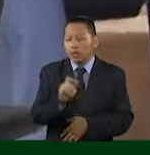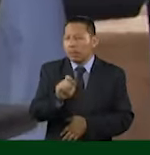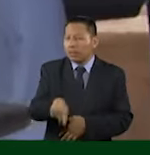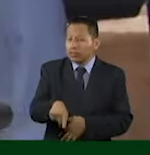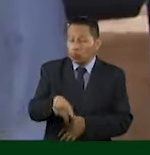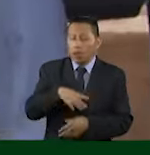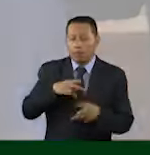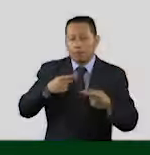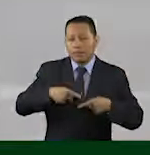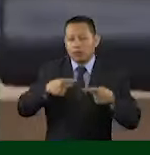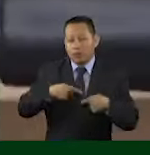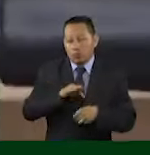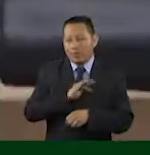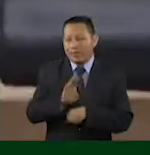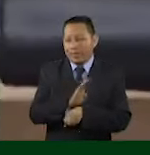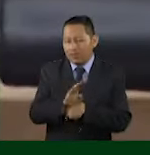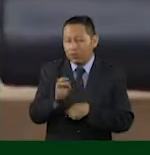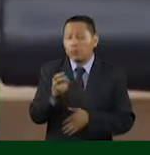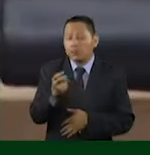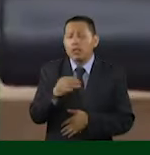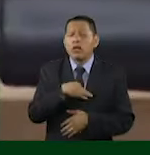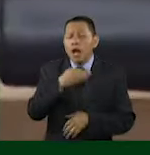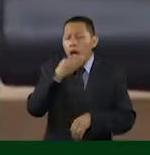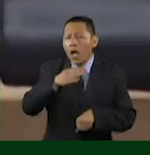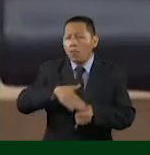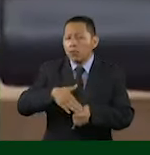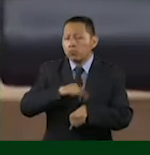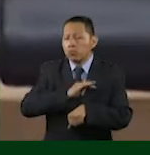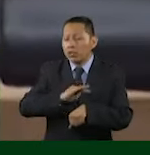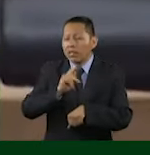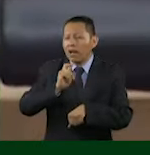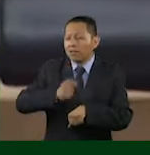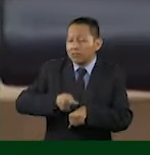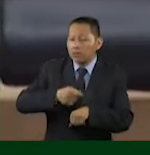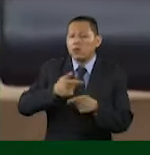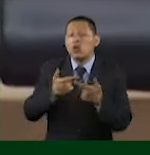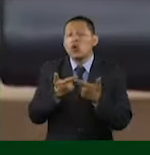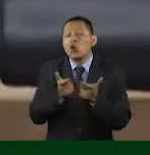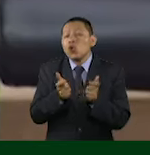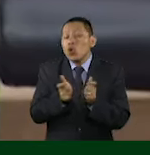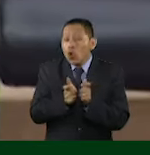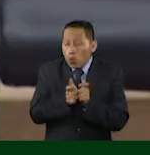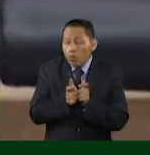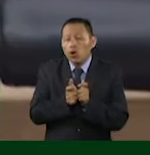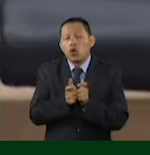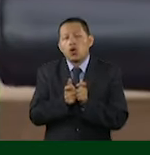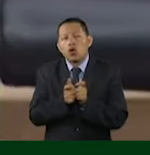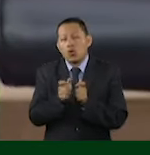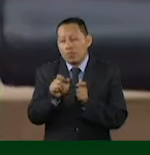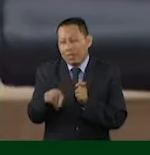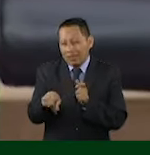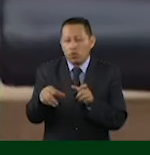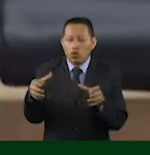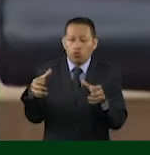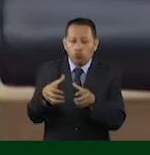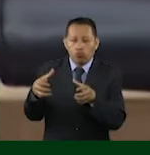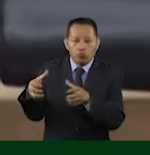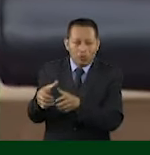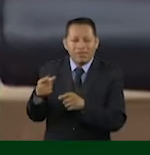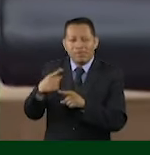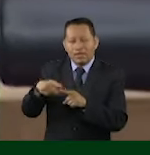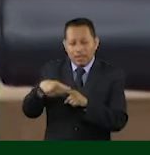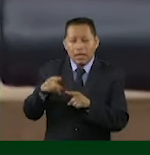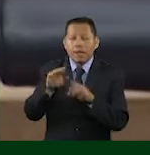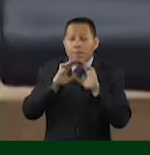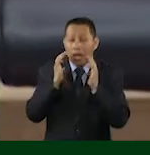propios electores señalar que un partido o una coalición son beneficiarios del crimen